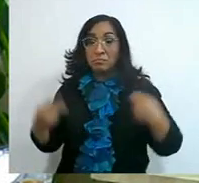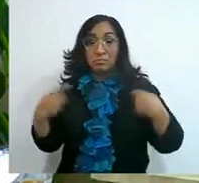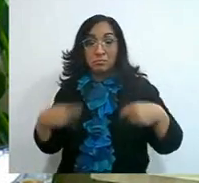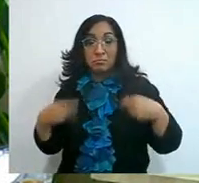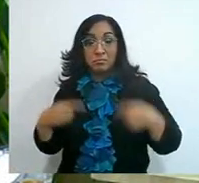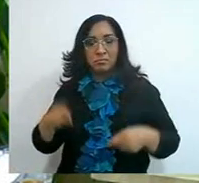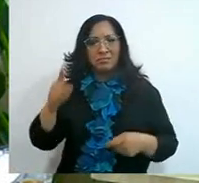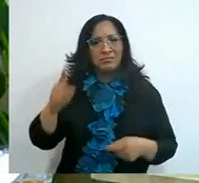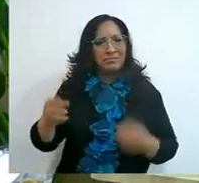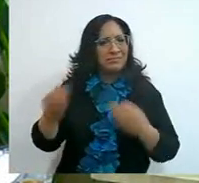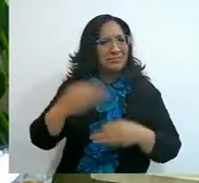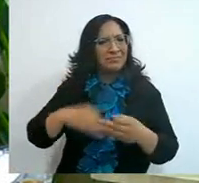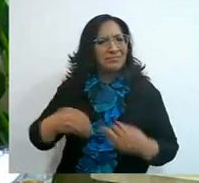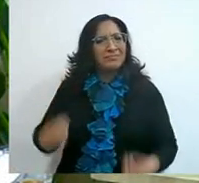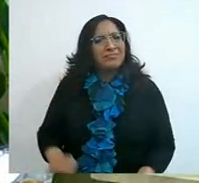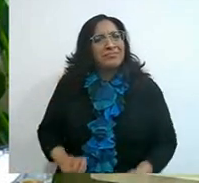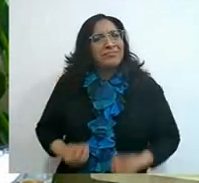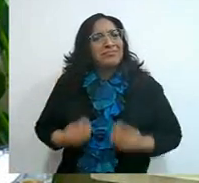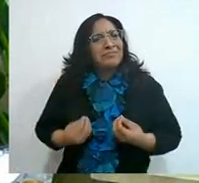de usted,